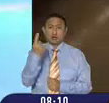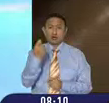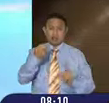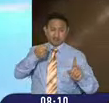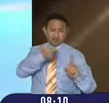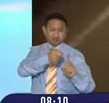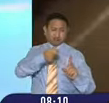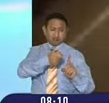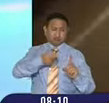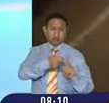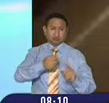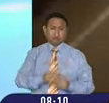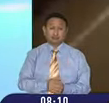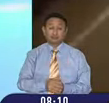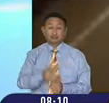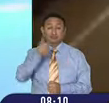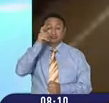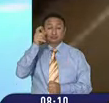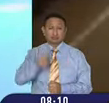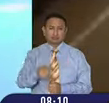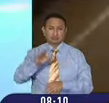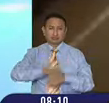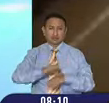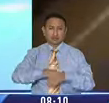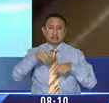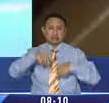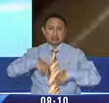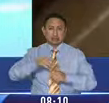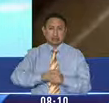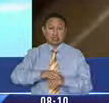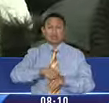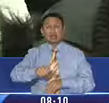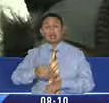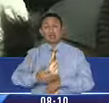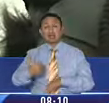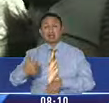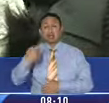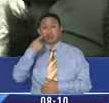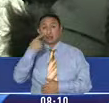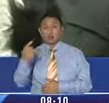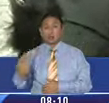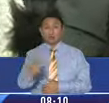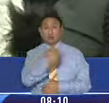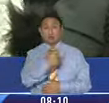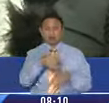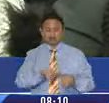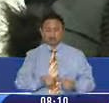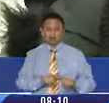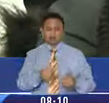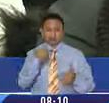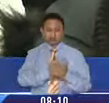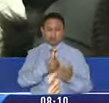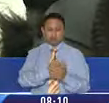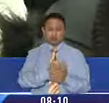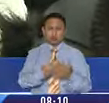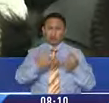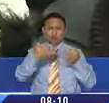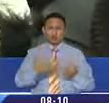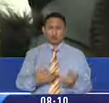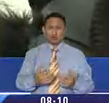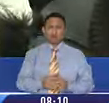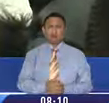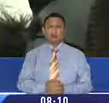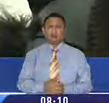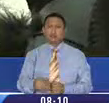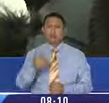11 puñaladas. Según la fiscalía, se trató de un femicidio, pero está aquí, en pie de lucha, porque no es justo, dice.